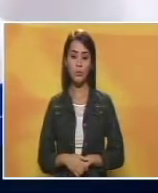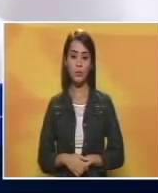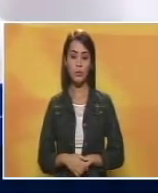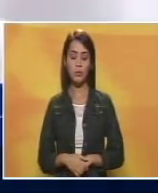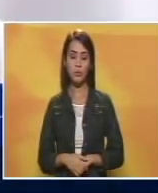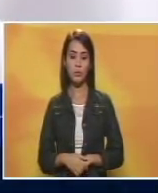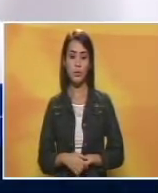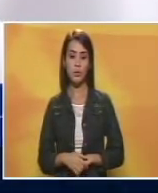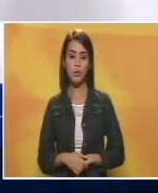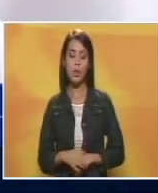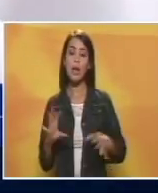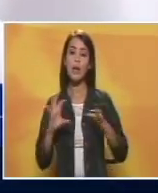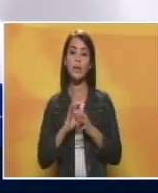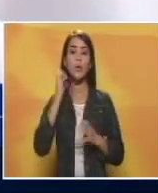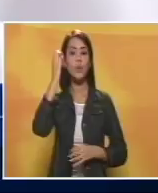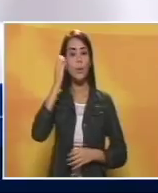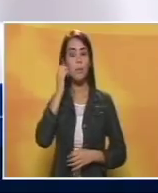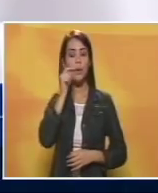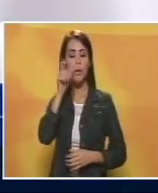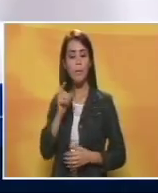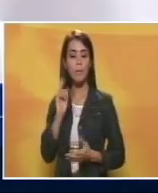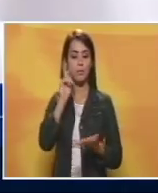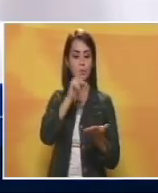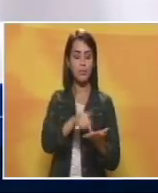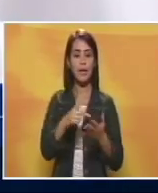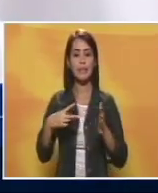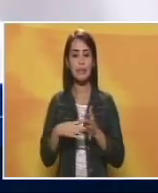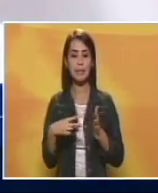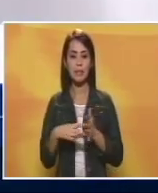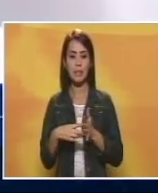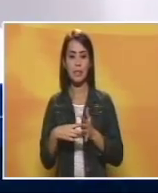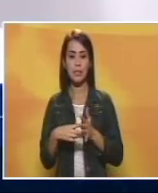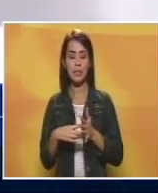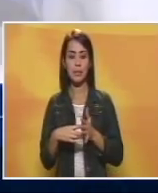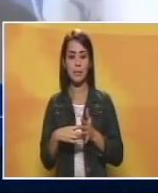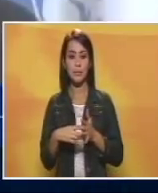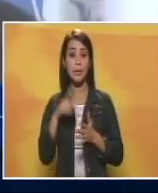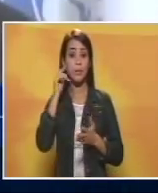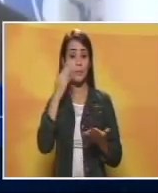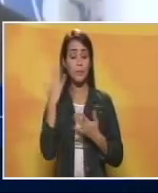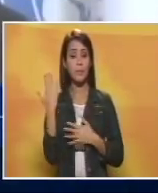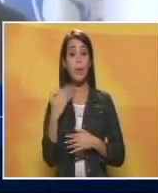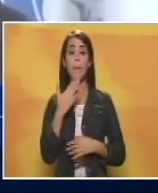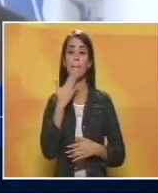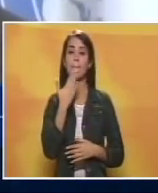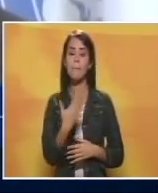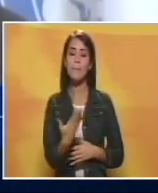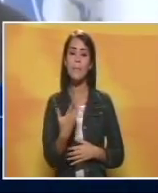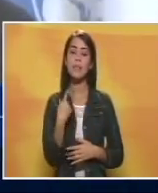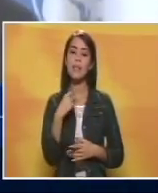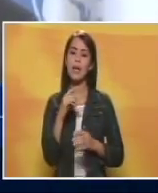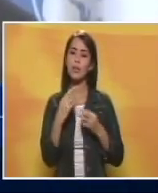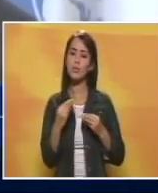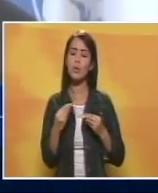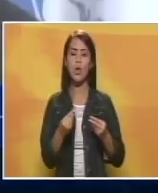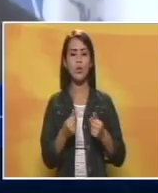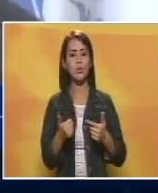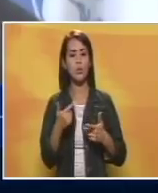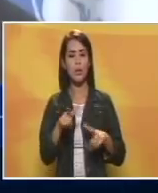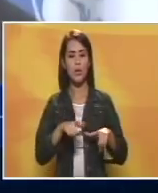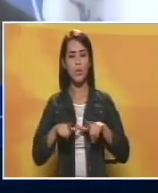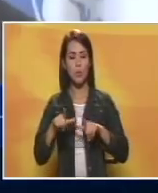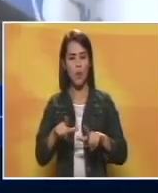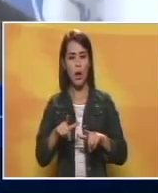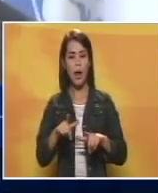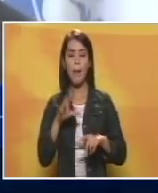La Unión Europea y el enviado de la ONU en Siria, Staffan de Mistura, pidieron el cese de hostilidades en ese país por razones